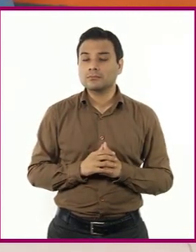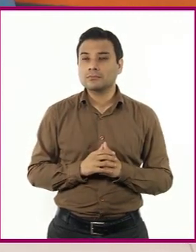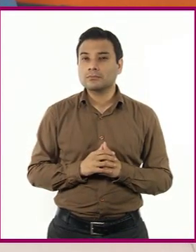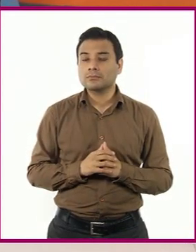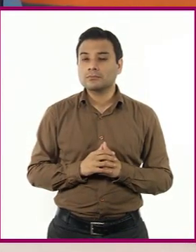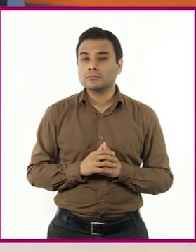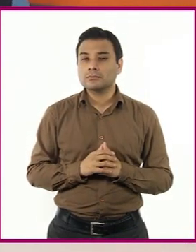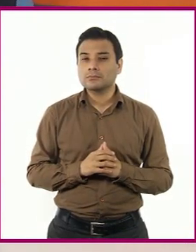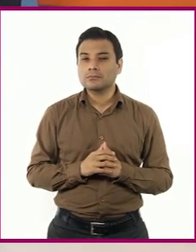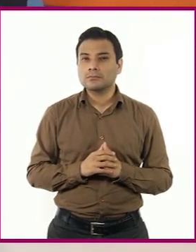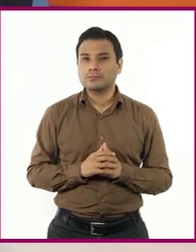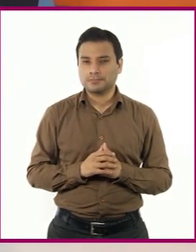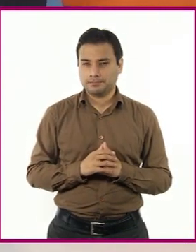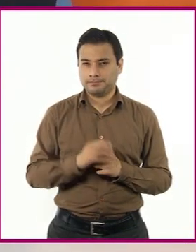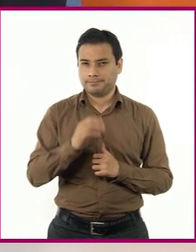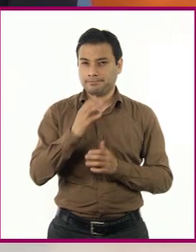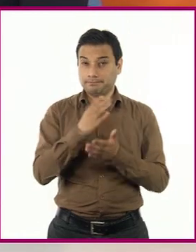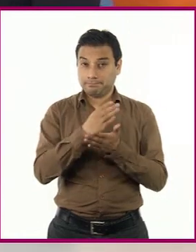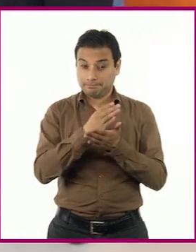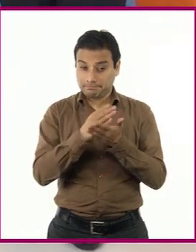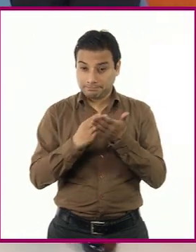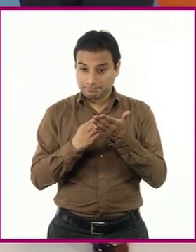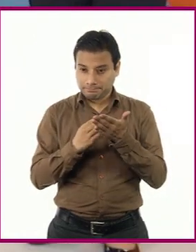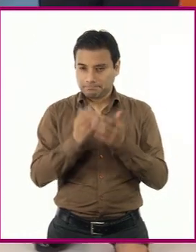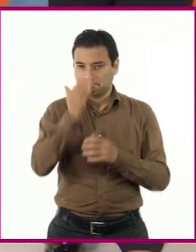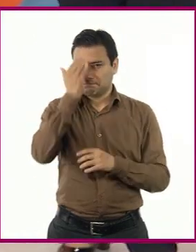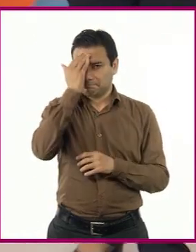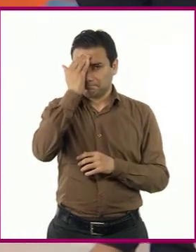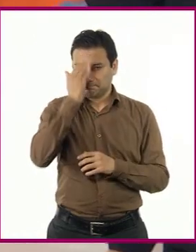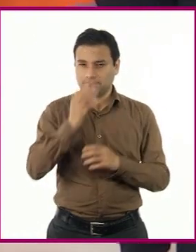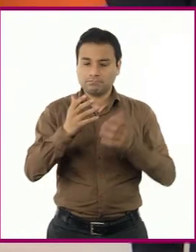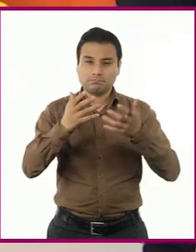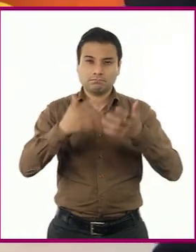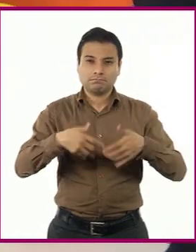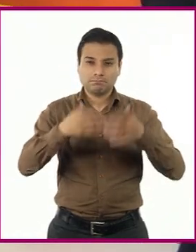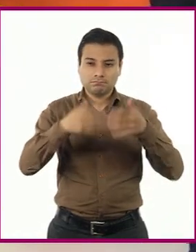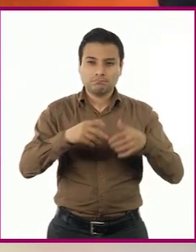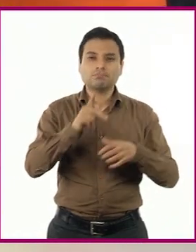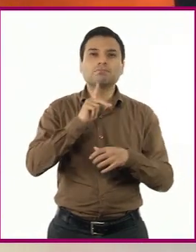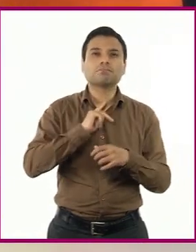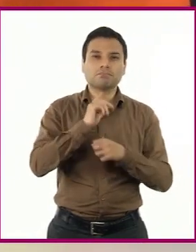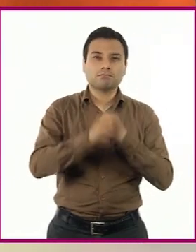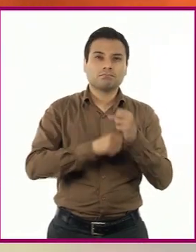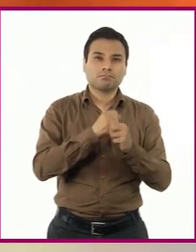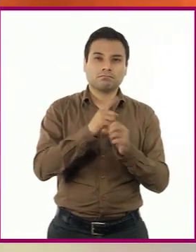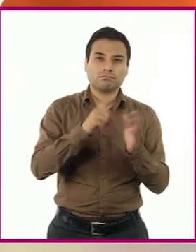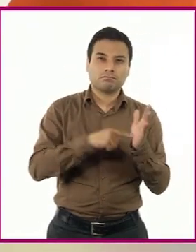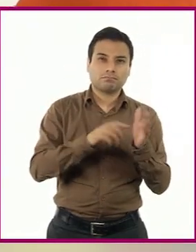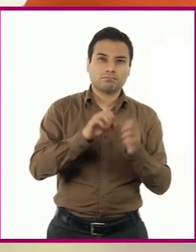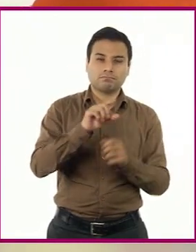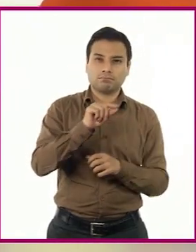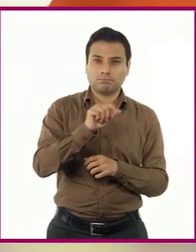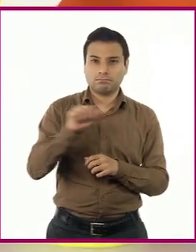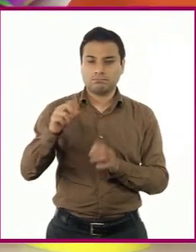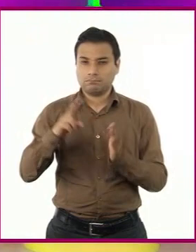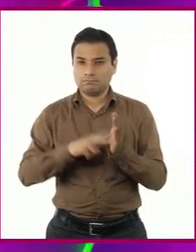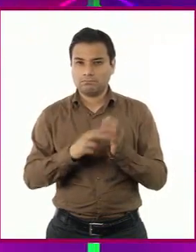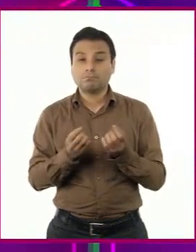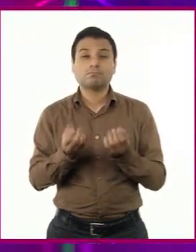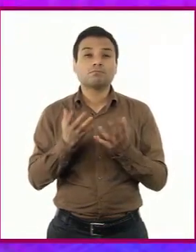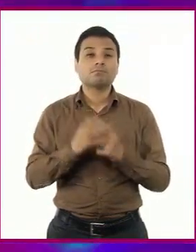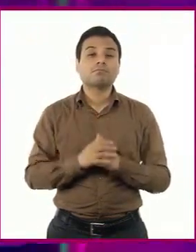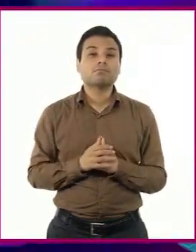2000? La media permite conocer el promedio de producción de petróleo entre la década de los 70 hasta la de los 2000. Es